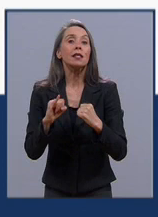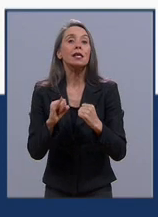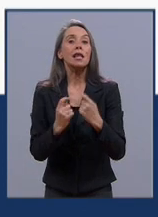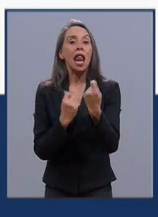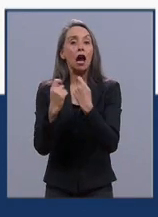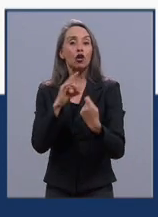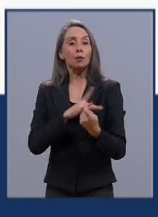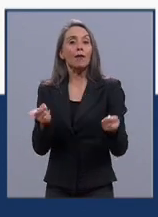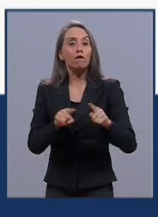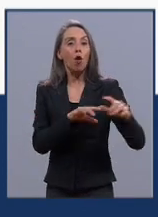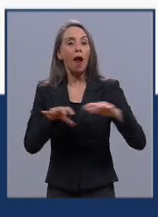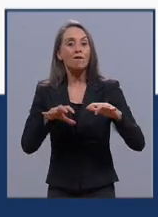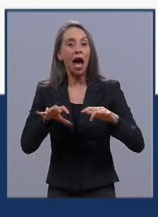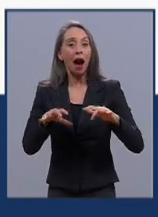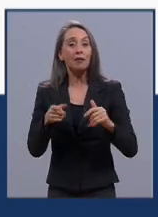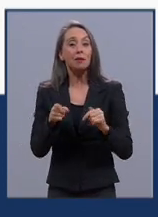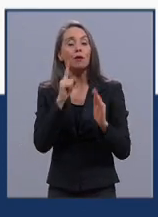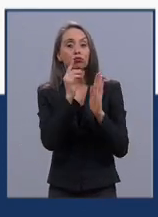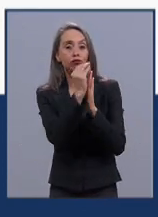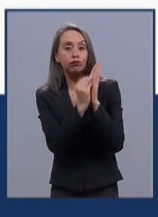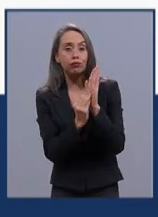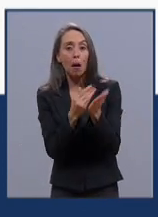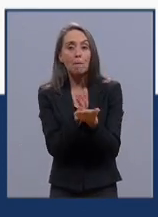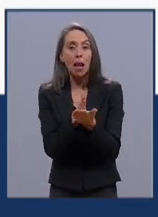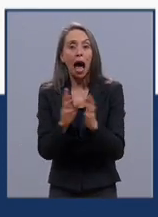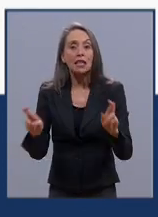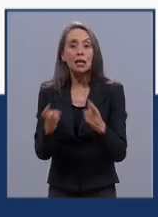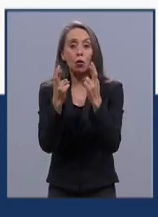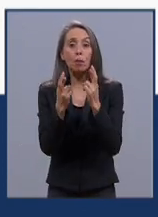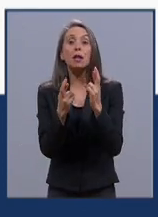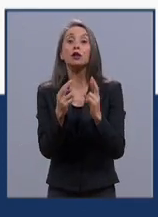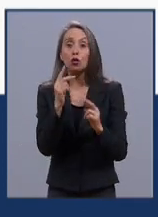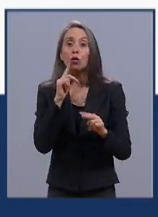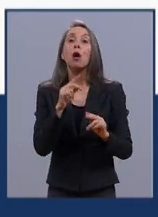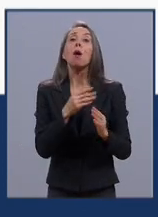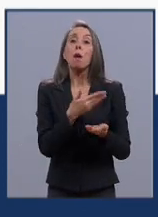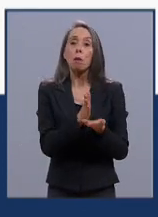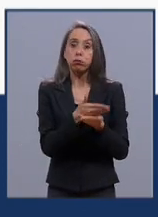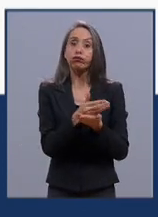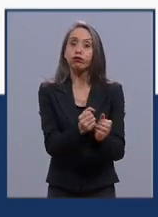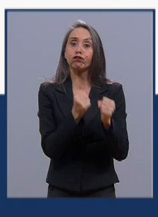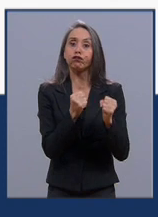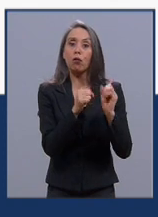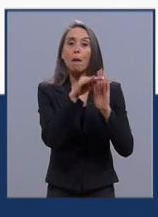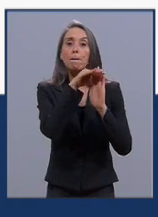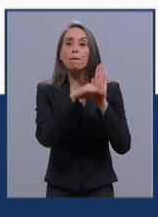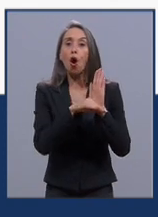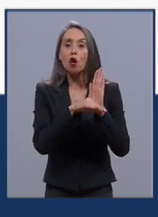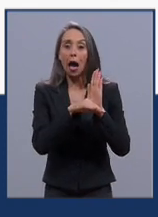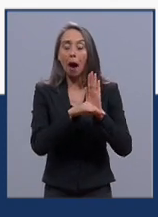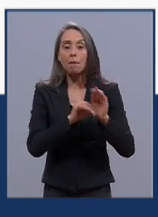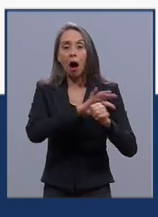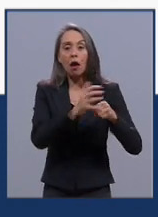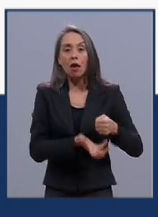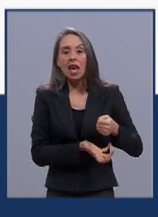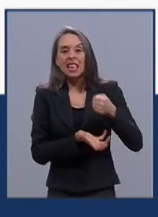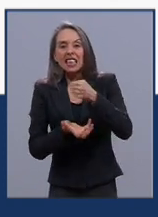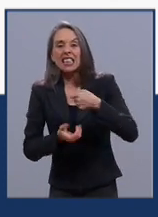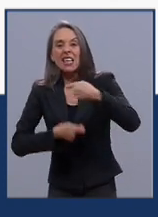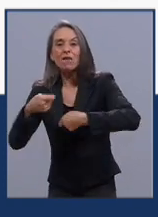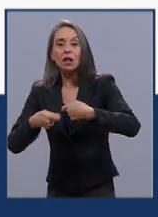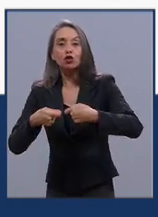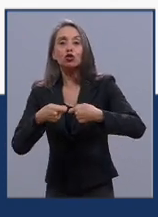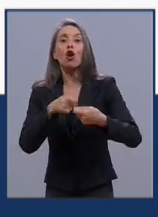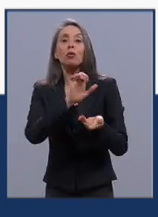este plan de recuperación incluye un potente programa de inversión pública que va a tener un especial cuidado y